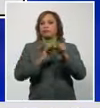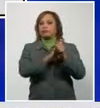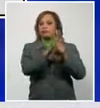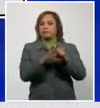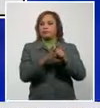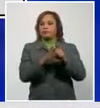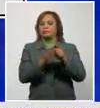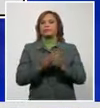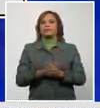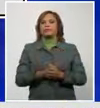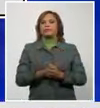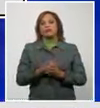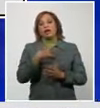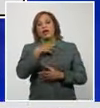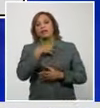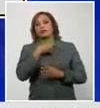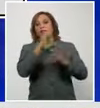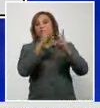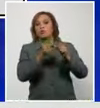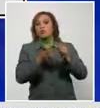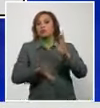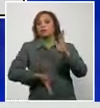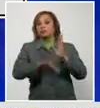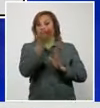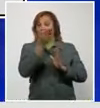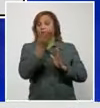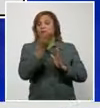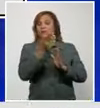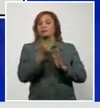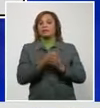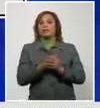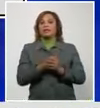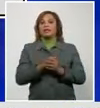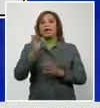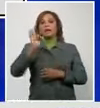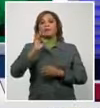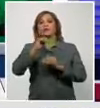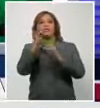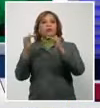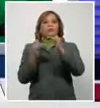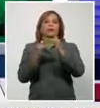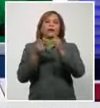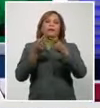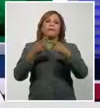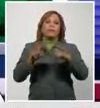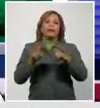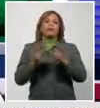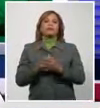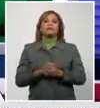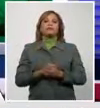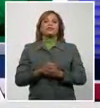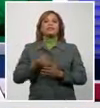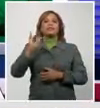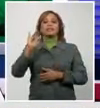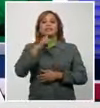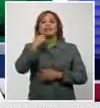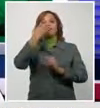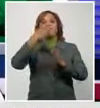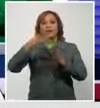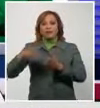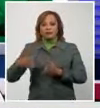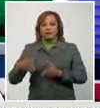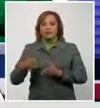casos elevado, pues la letalidad disminuye. Pero indiscutiblemente, 7 fallecidos en